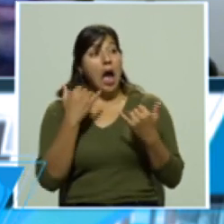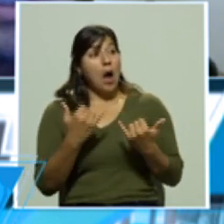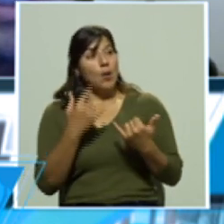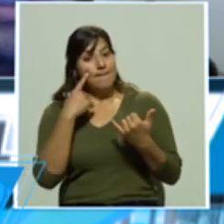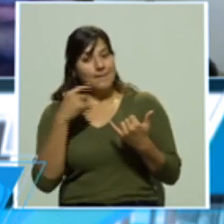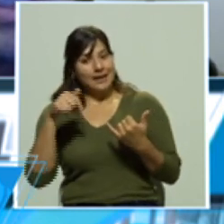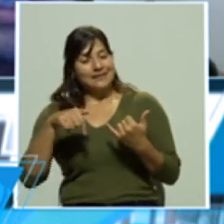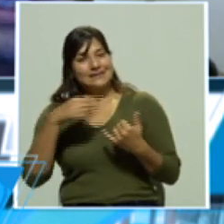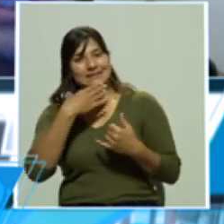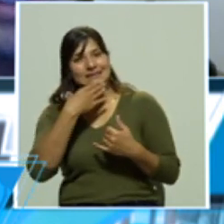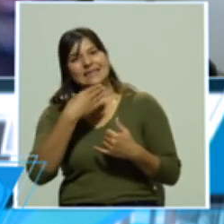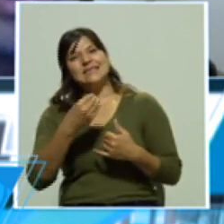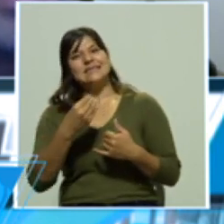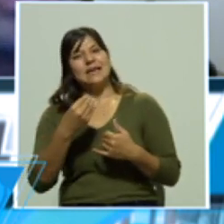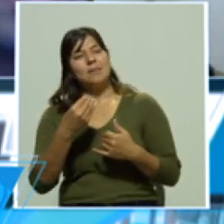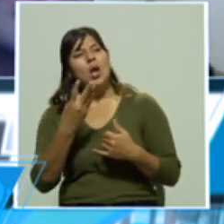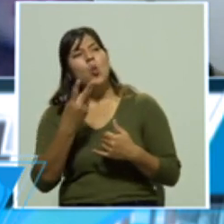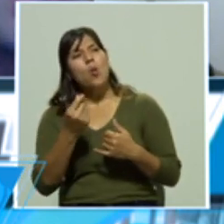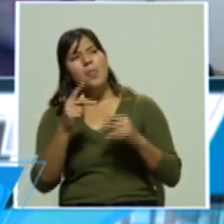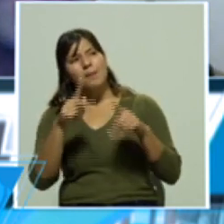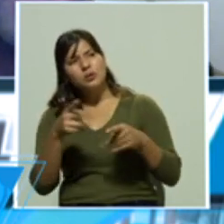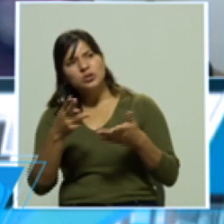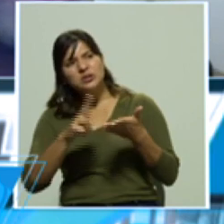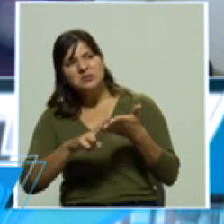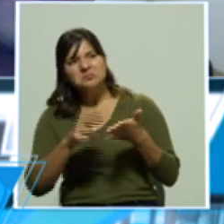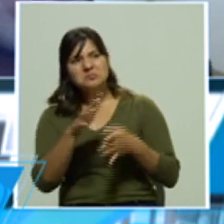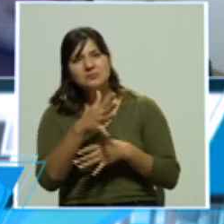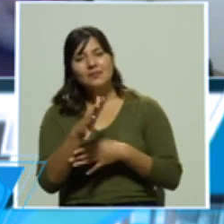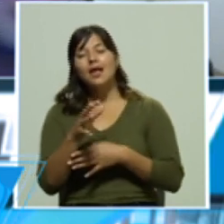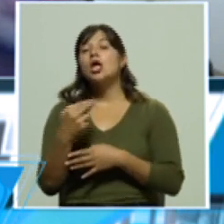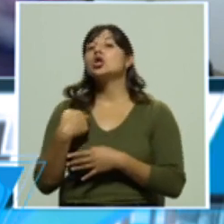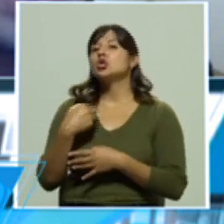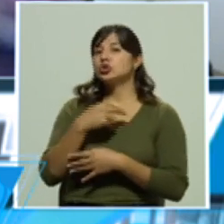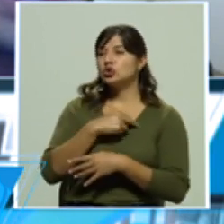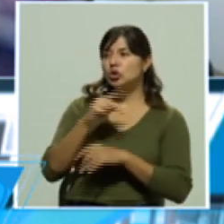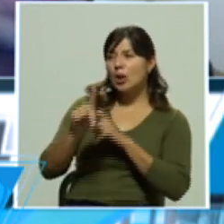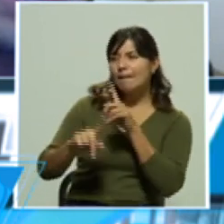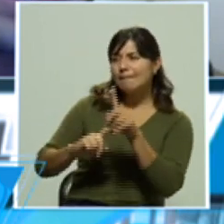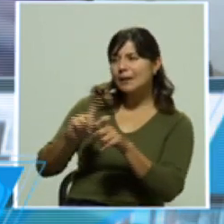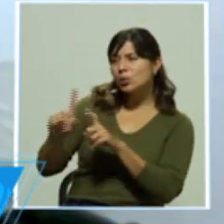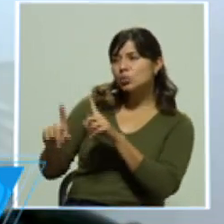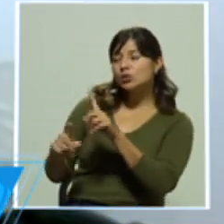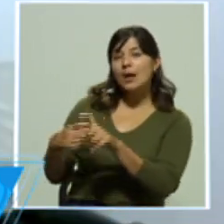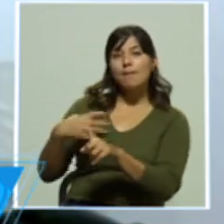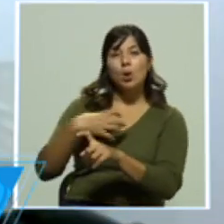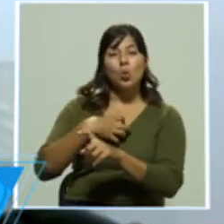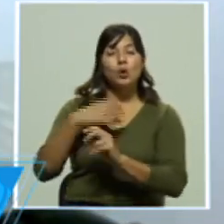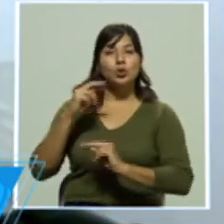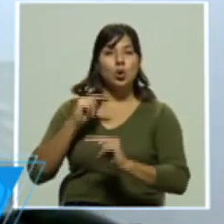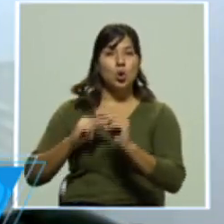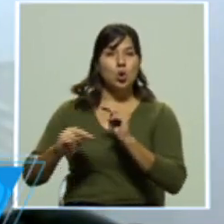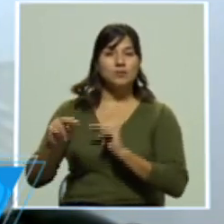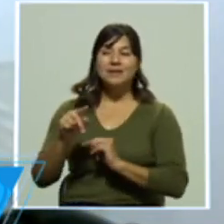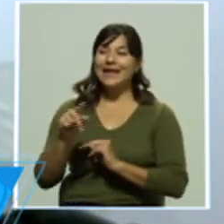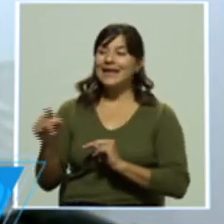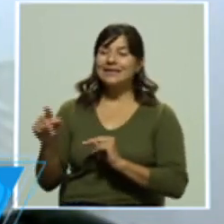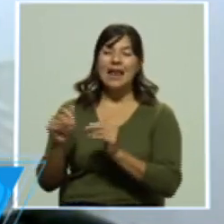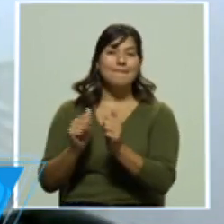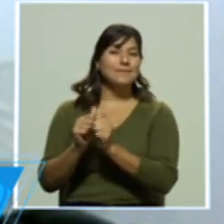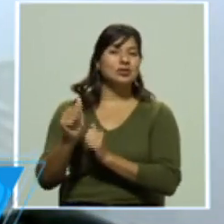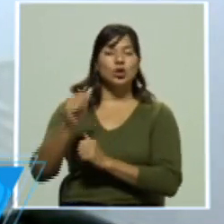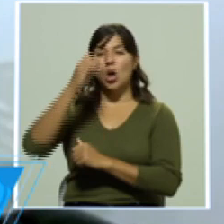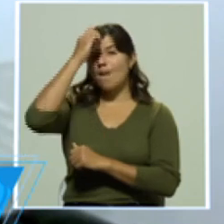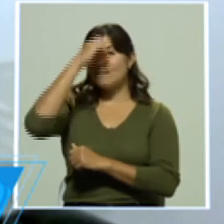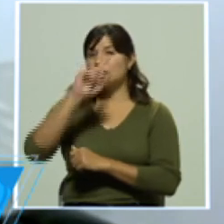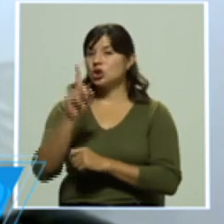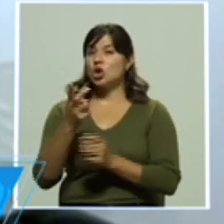diciembre? Eso también lo investigamos en el sondeo que hicimos. La expectativa es que no se van a hacer nuevas contrataciones.